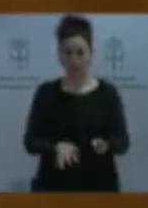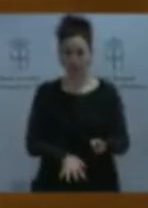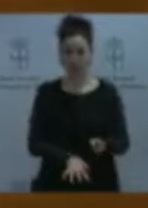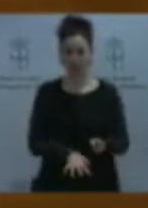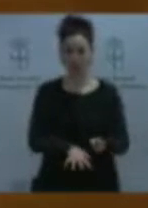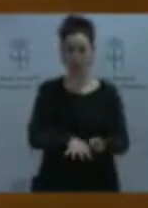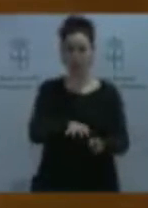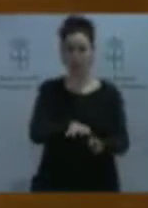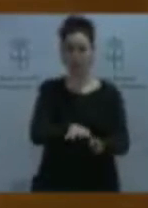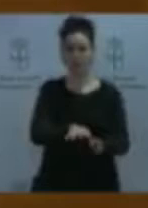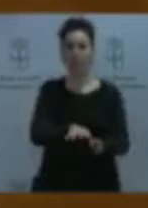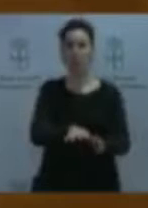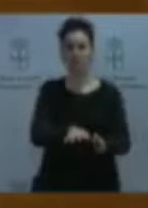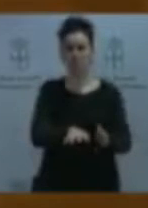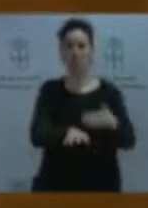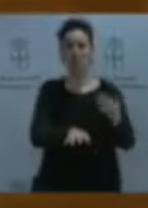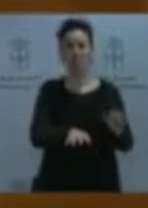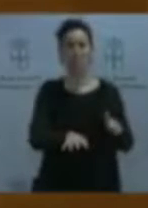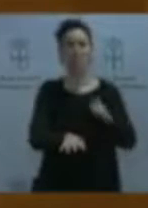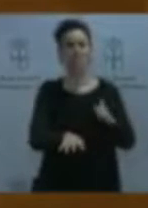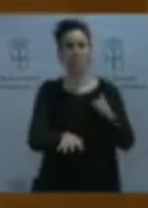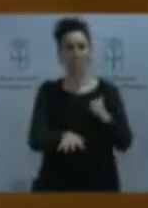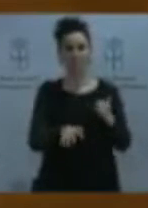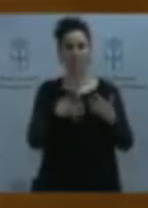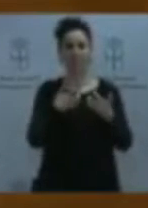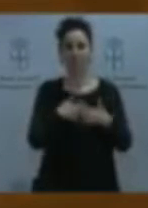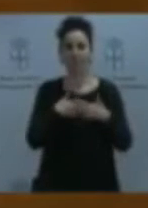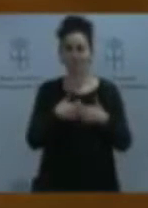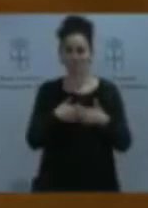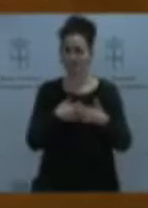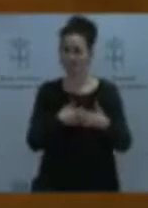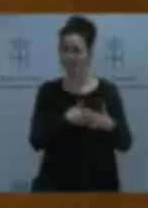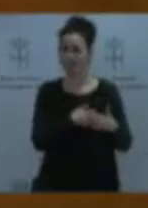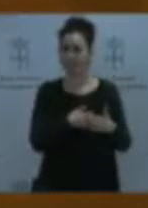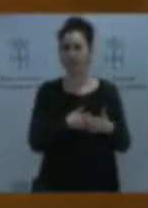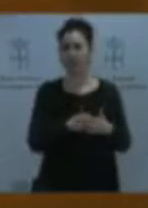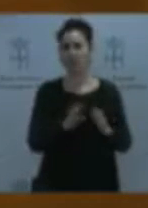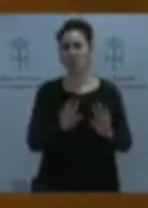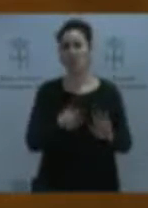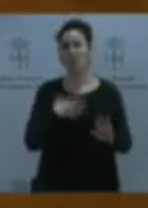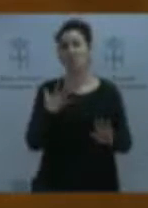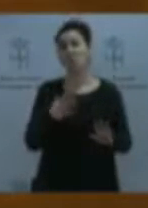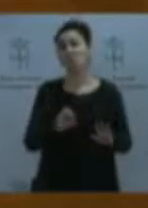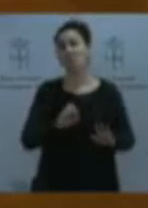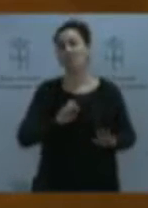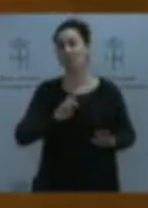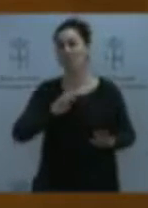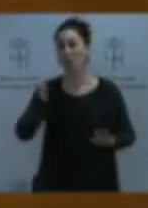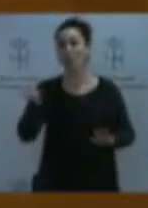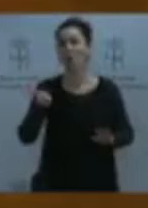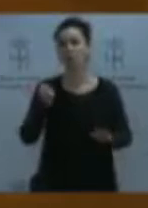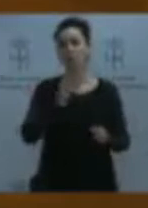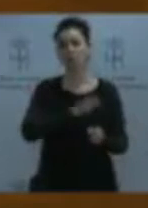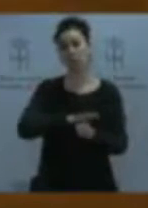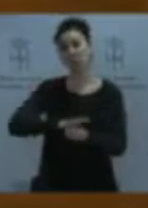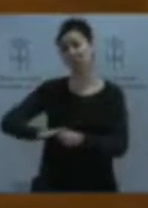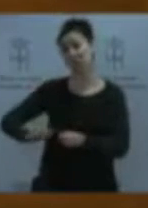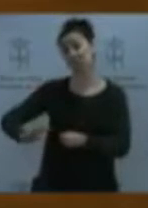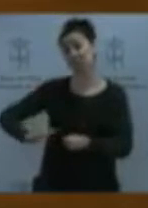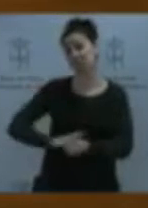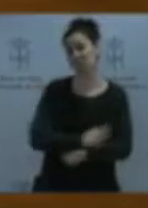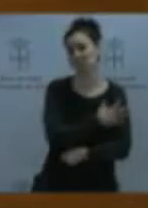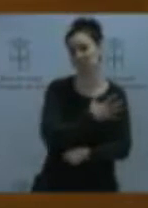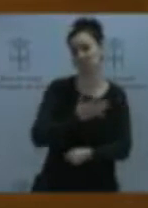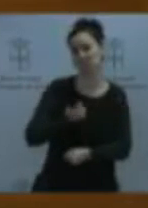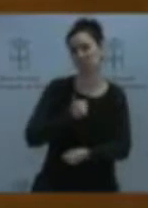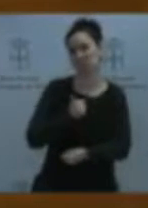tanto principalmente industrial, pero quizás también de otras materias. Y nos sumamos a la reivindicación del